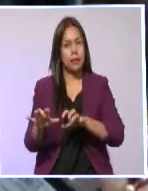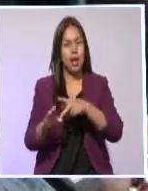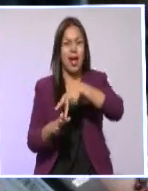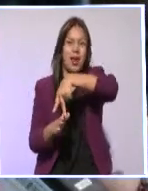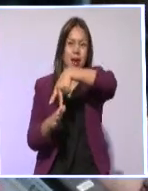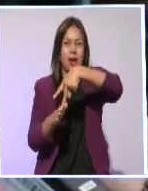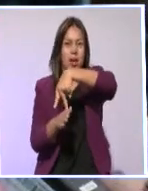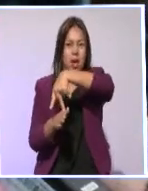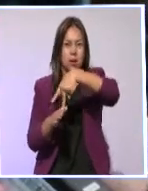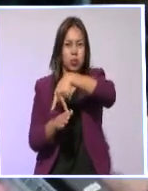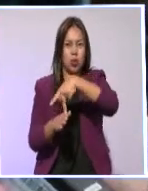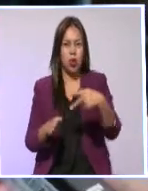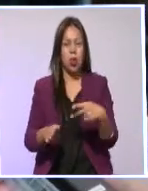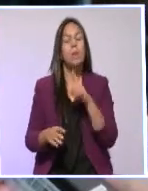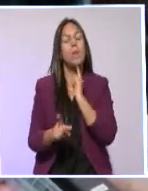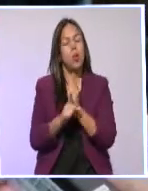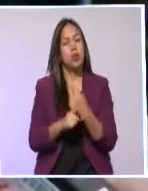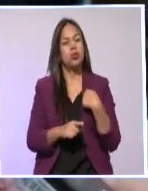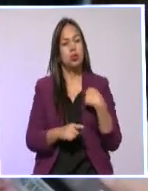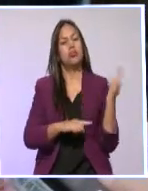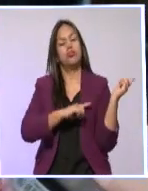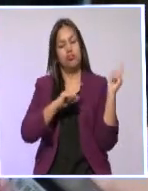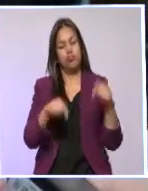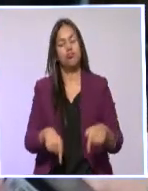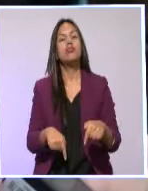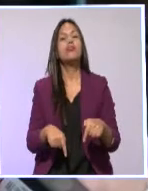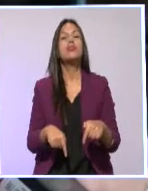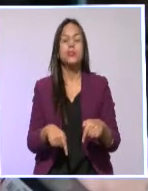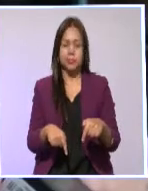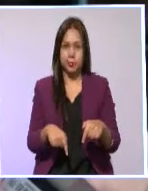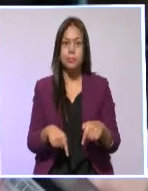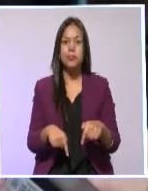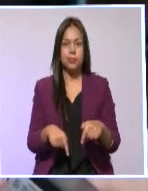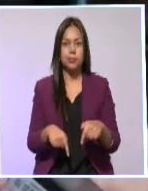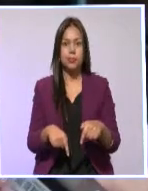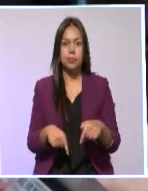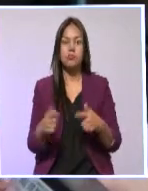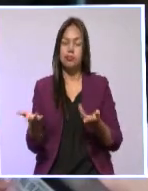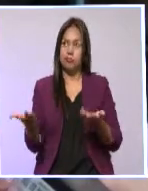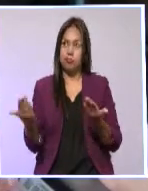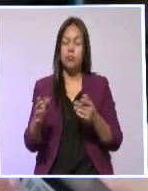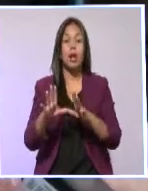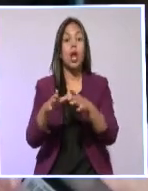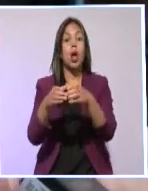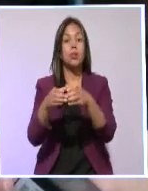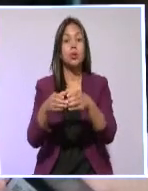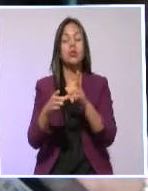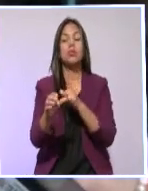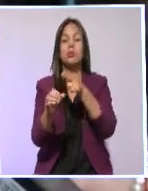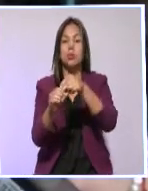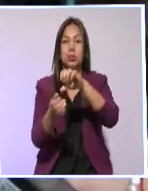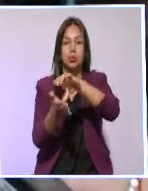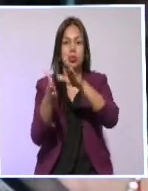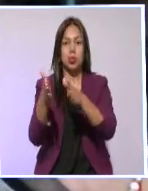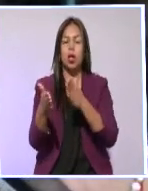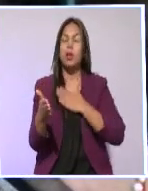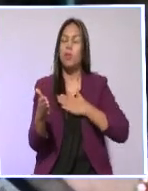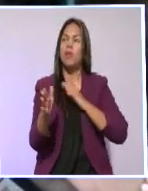Riesgos, y por eso estamos aquí. Hemos tenido que recurrir a la Asamblea Nacional a través de la Comisión de Participación Ciudadana